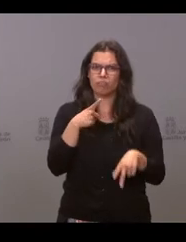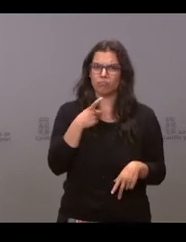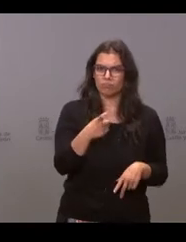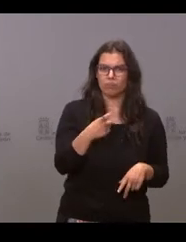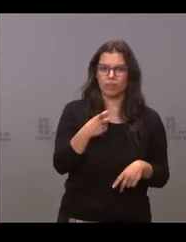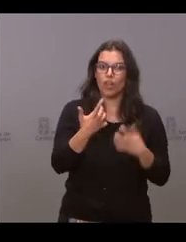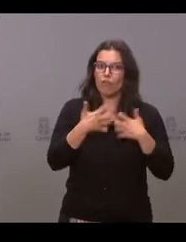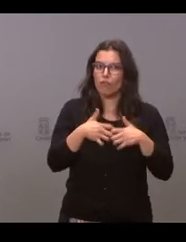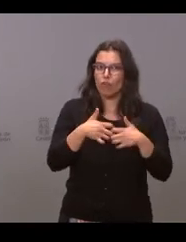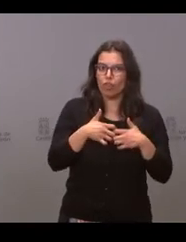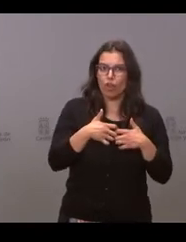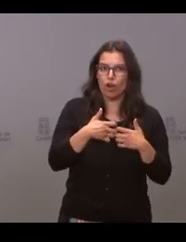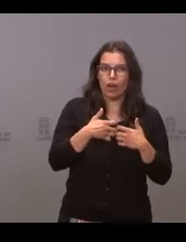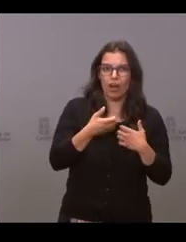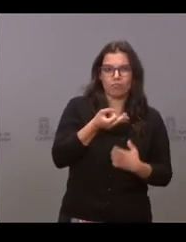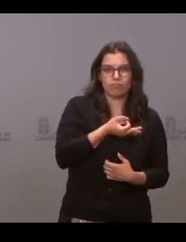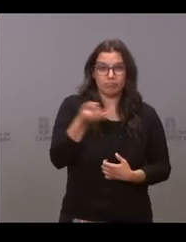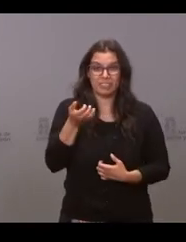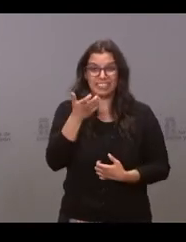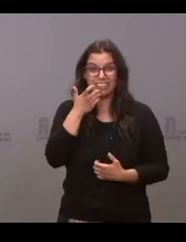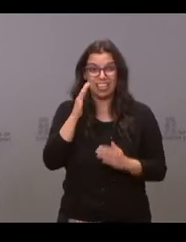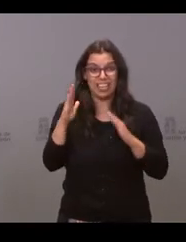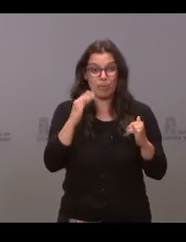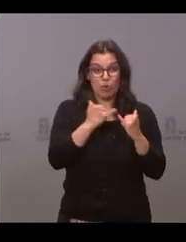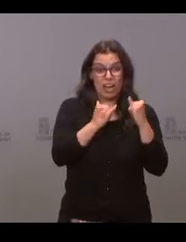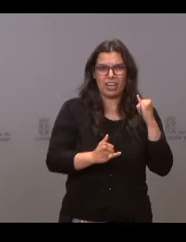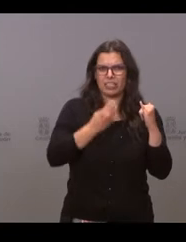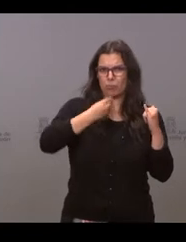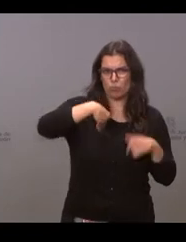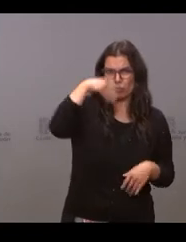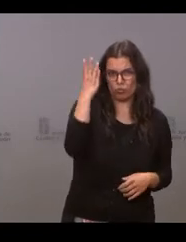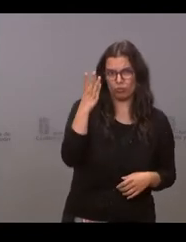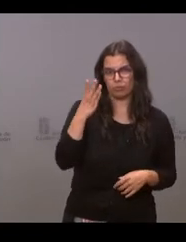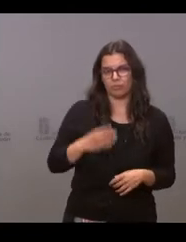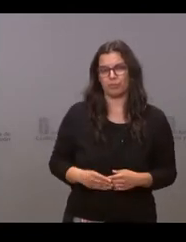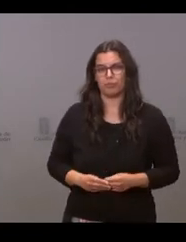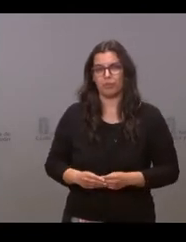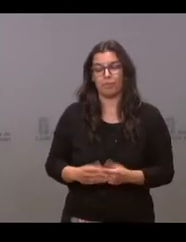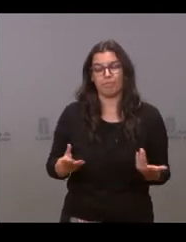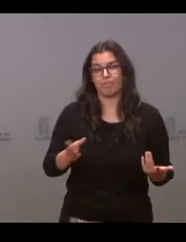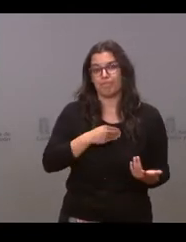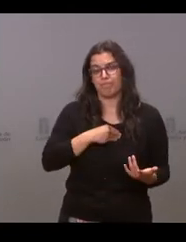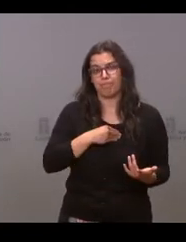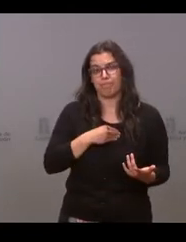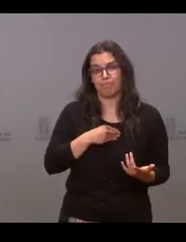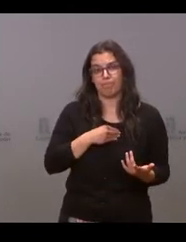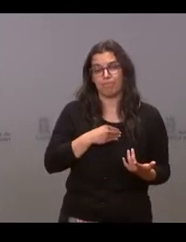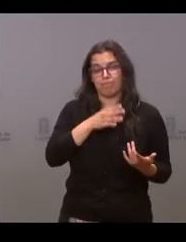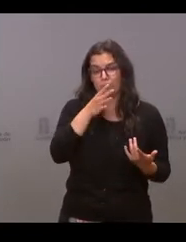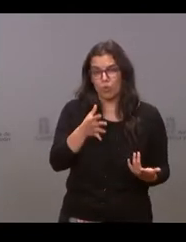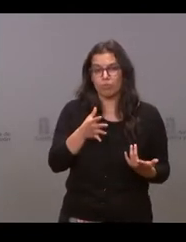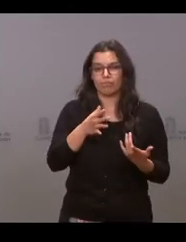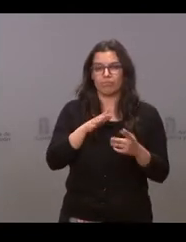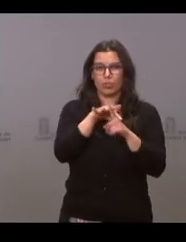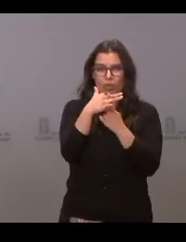mucho mejor en épocas de crisis que en épocas de bonanza lamentablemente como consecuencia de la